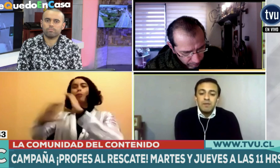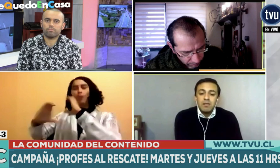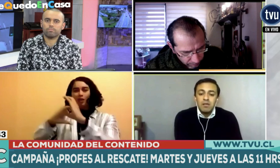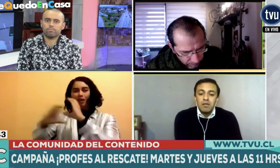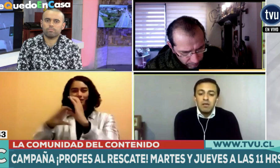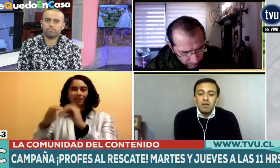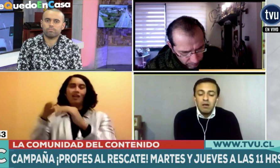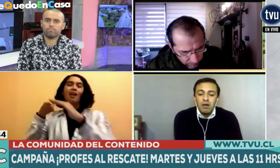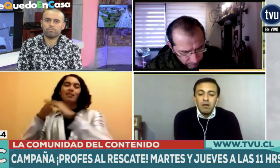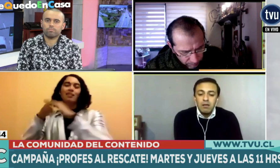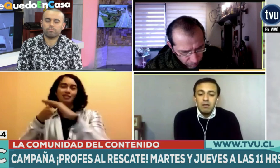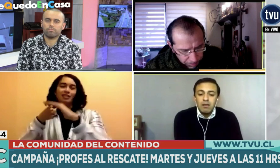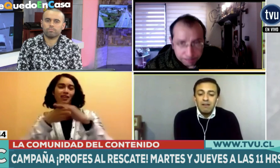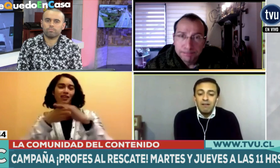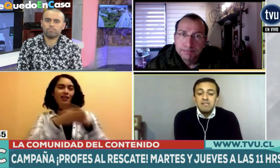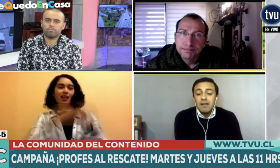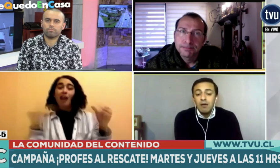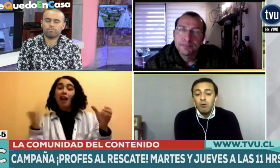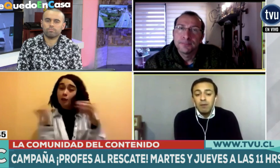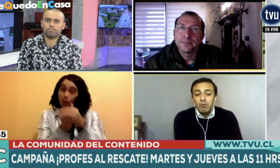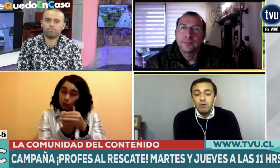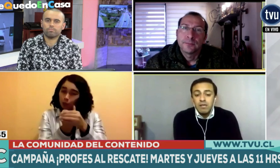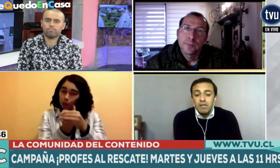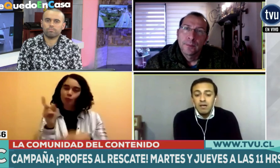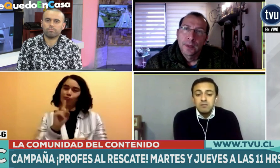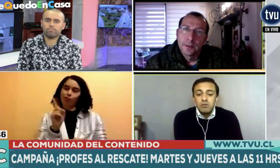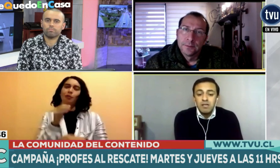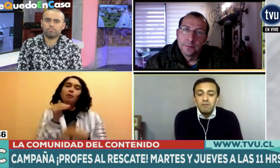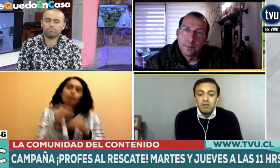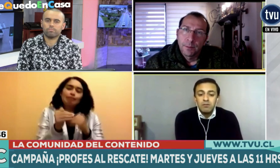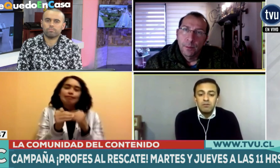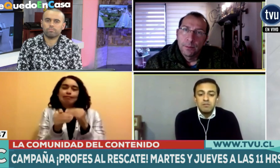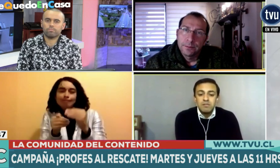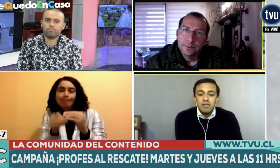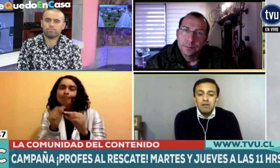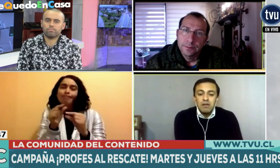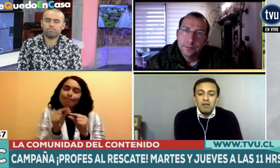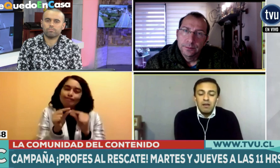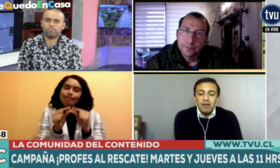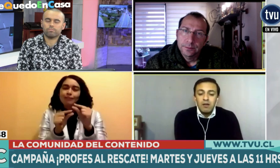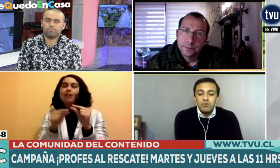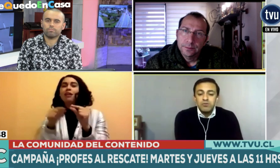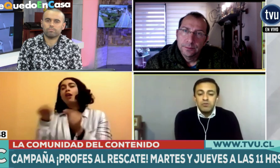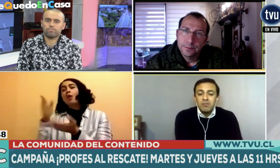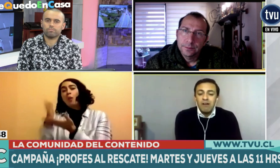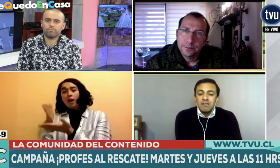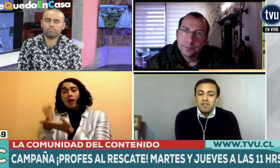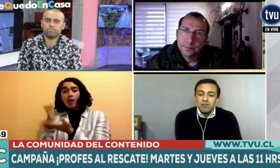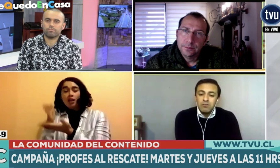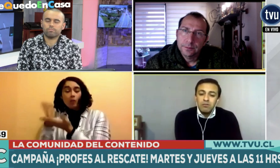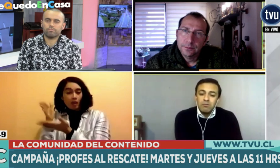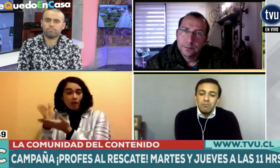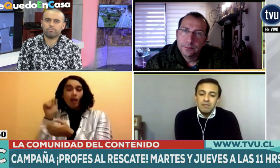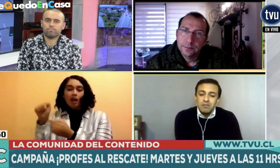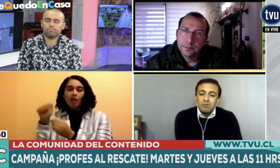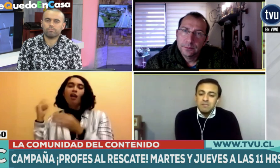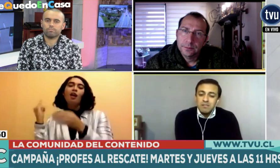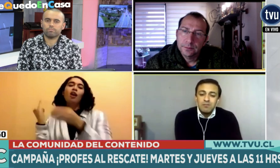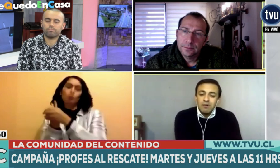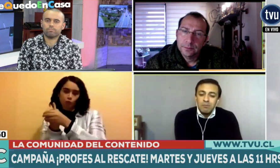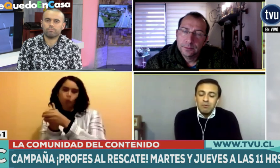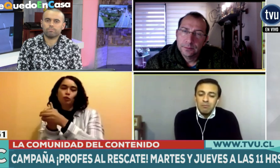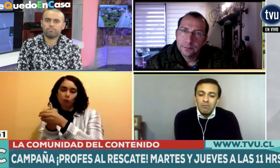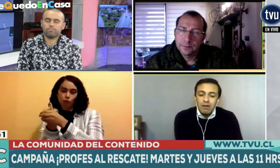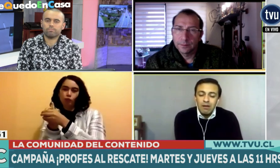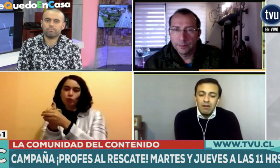tan avanzada como para poder comunicarse solo escribiendo. en inclusión estamos avanzando, pasito a